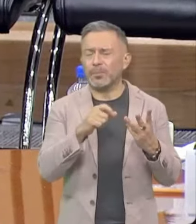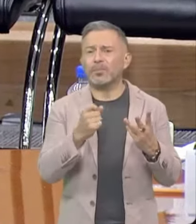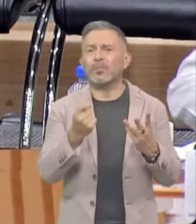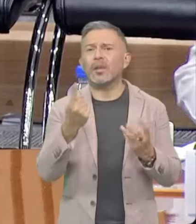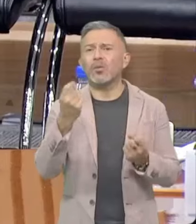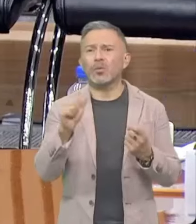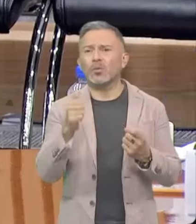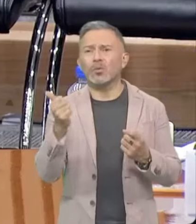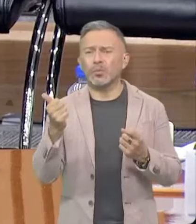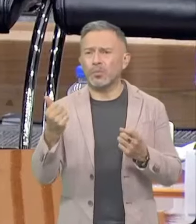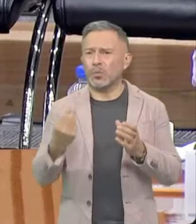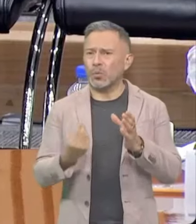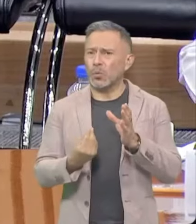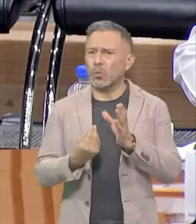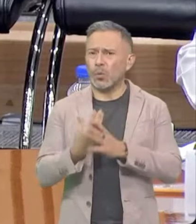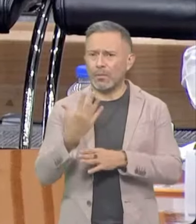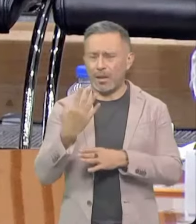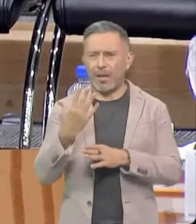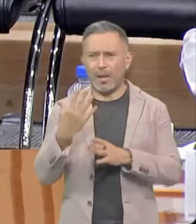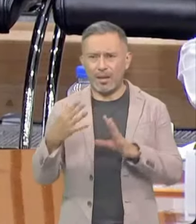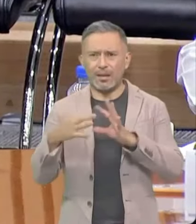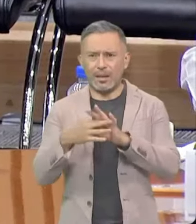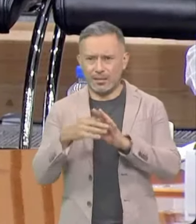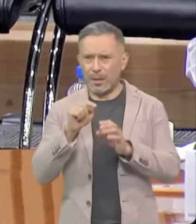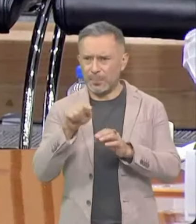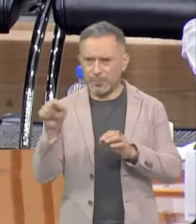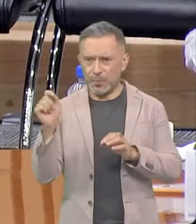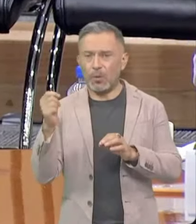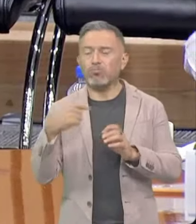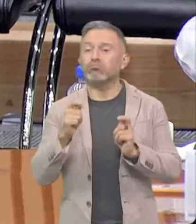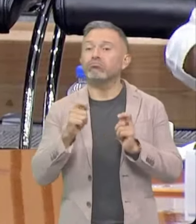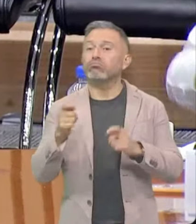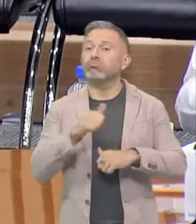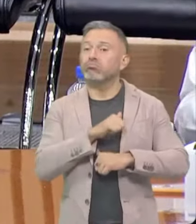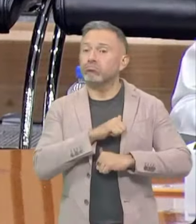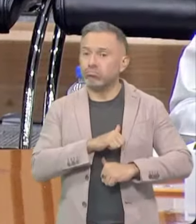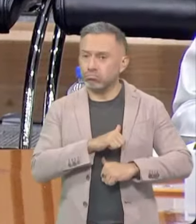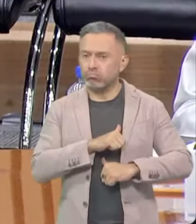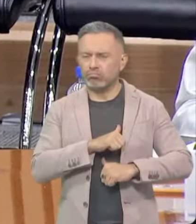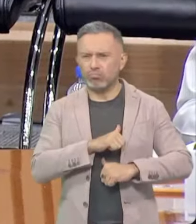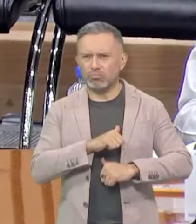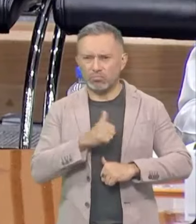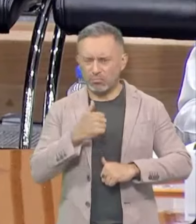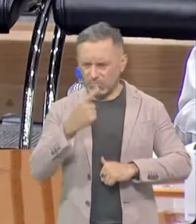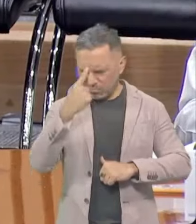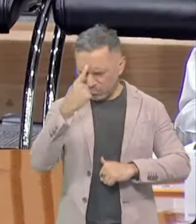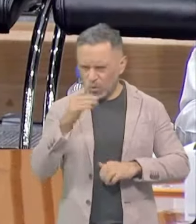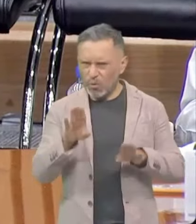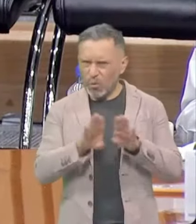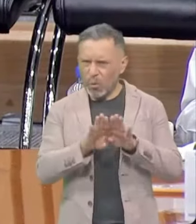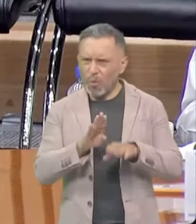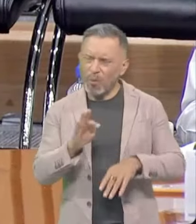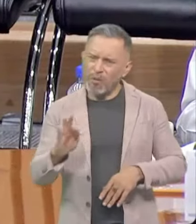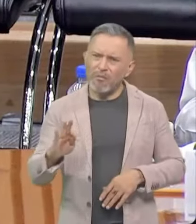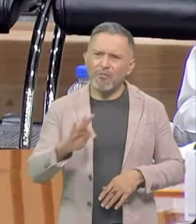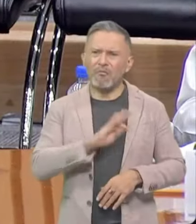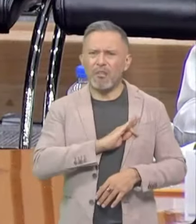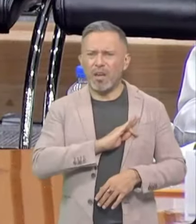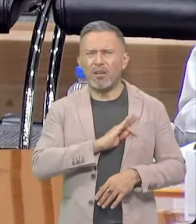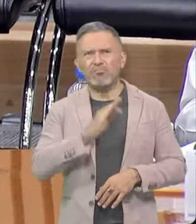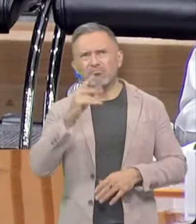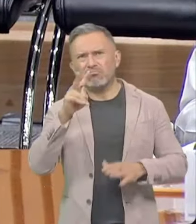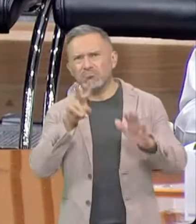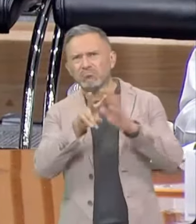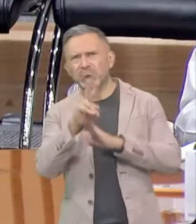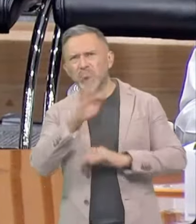de Nueva Alianza que van a abanderar esta causa que lo hagan con mucha fe que lo hagan con mucha esperanza que lo